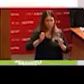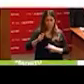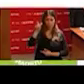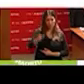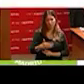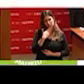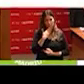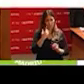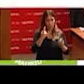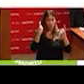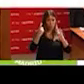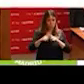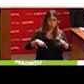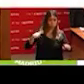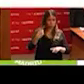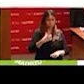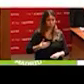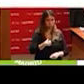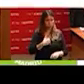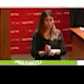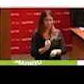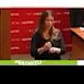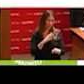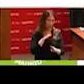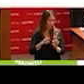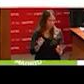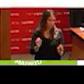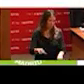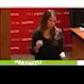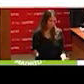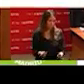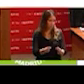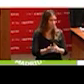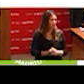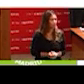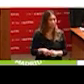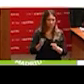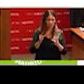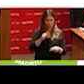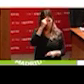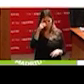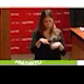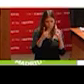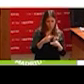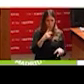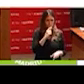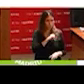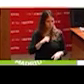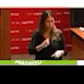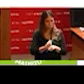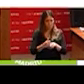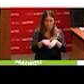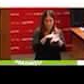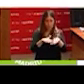alumno al futuro trabajador vamos a llamarlo así mucho mejor de las habilidades personales y sociales básicas que le